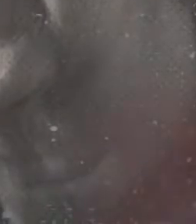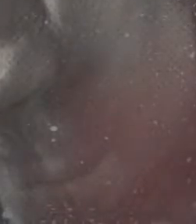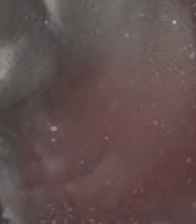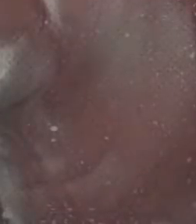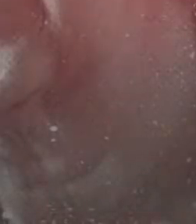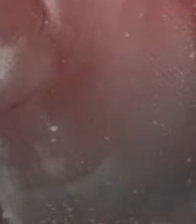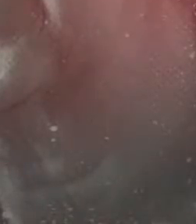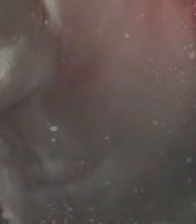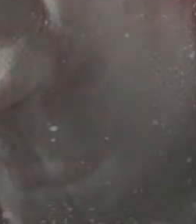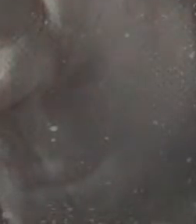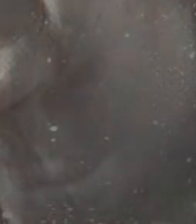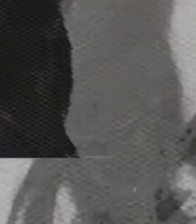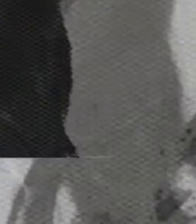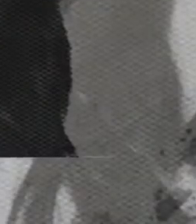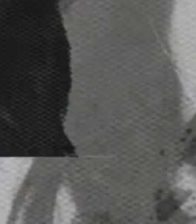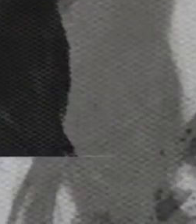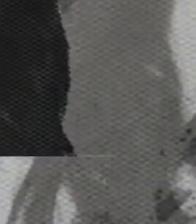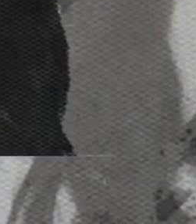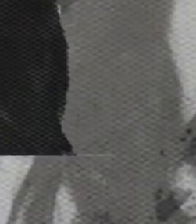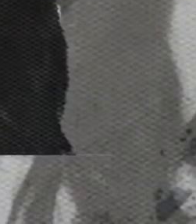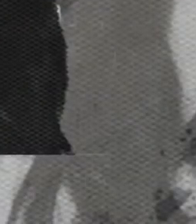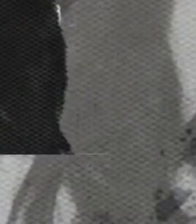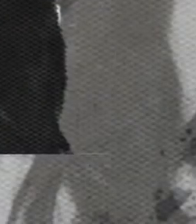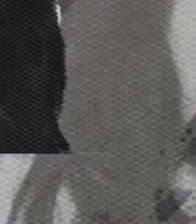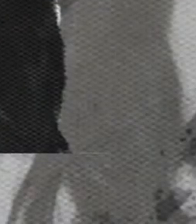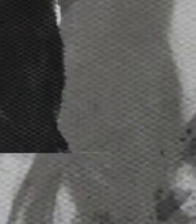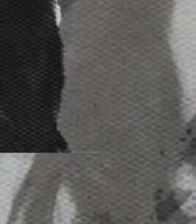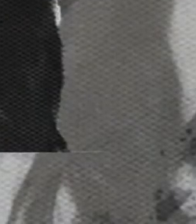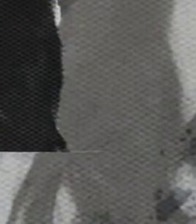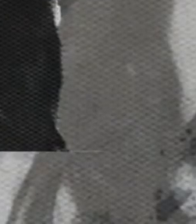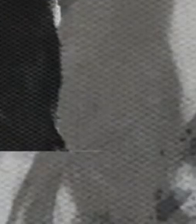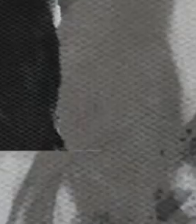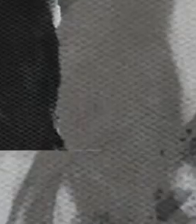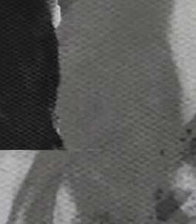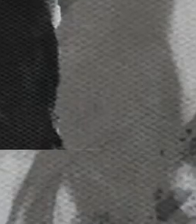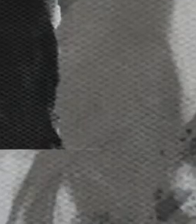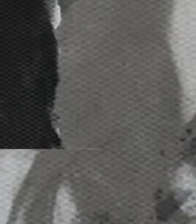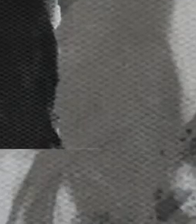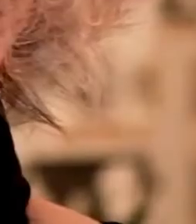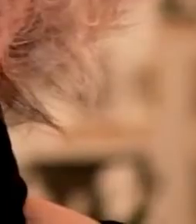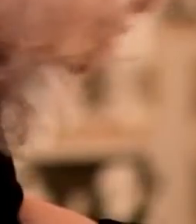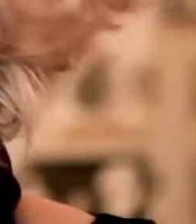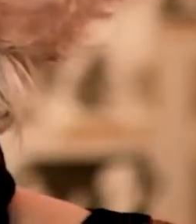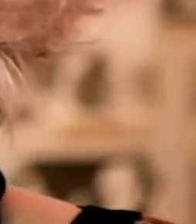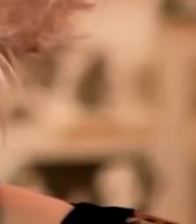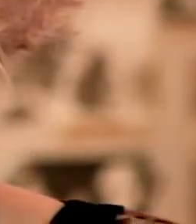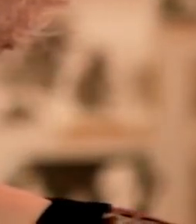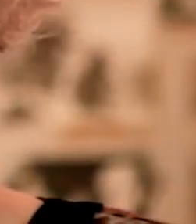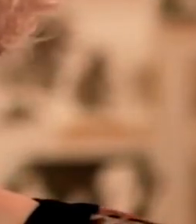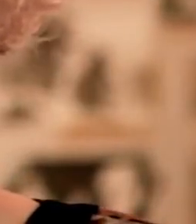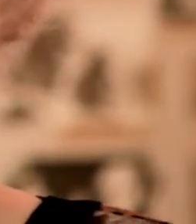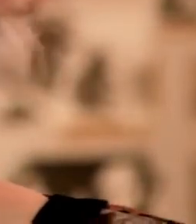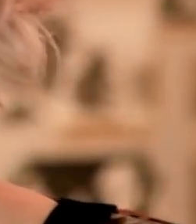exclusiva con Estela de Carlotto. El justificativo después de seguir secuestrando y matando ya no era porque eran